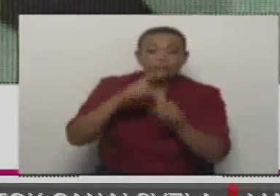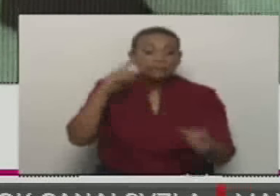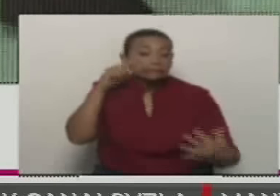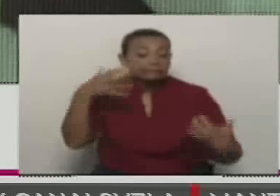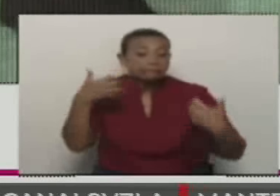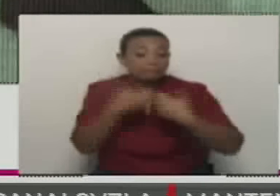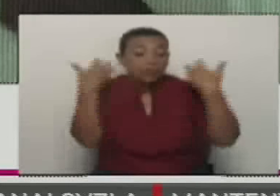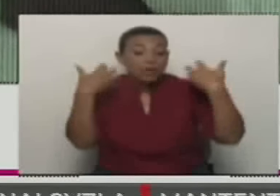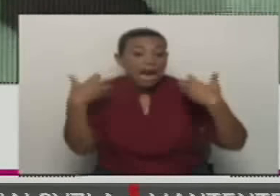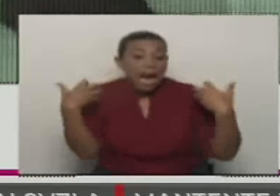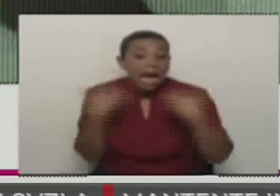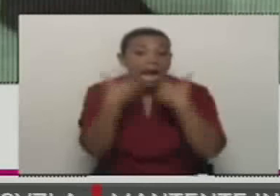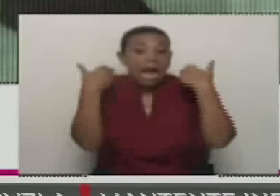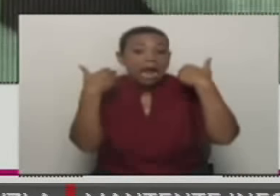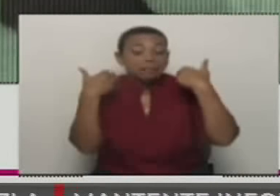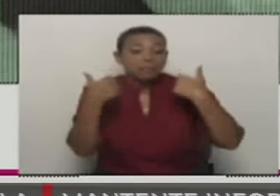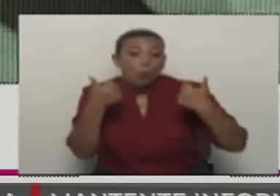tiene Venezuela